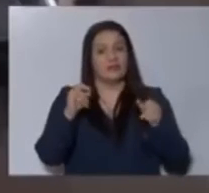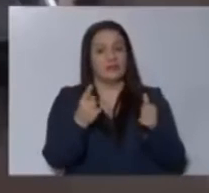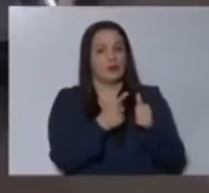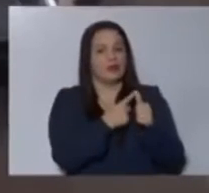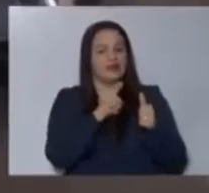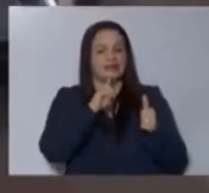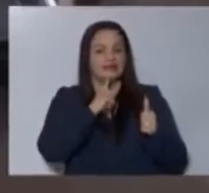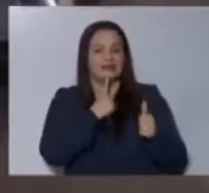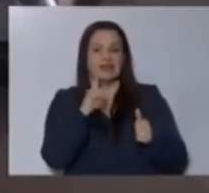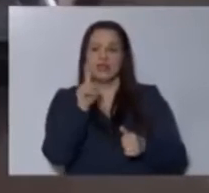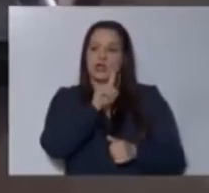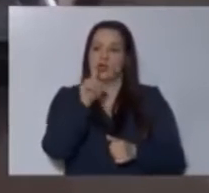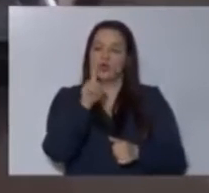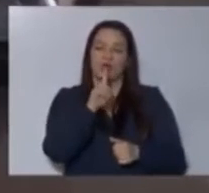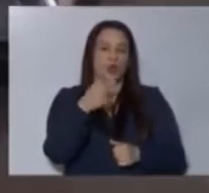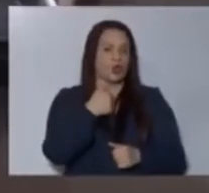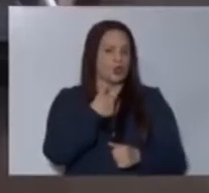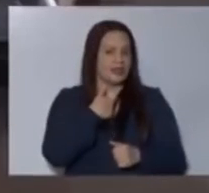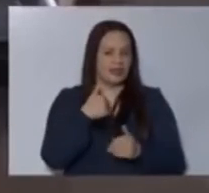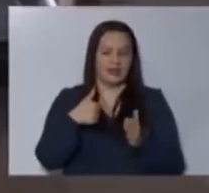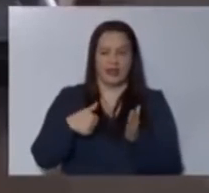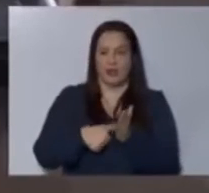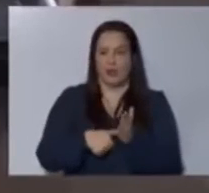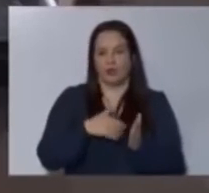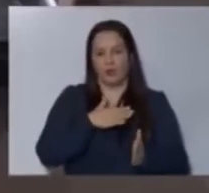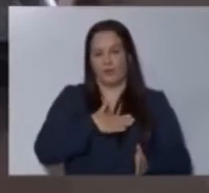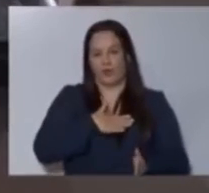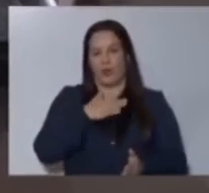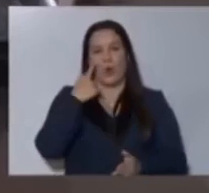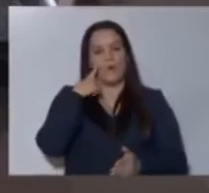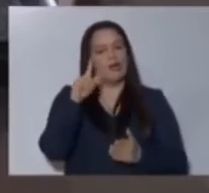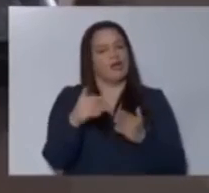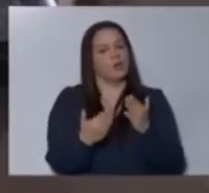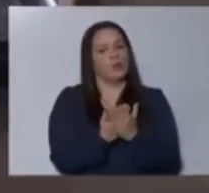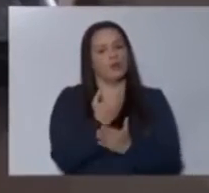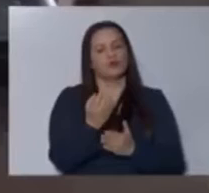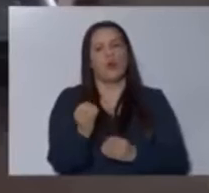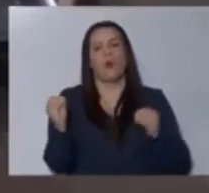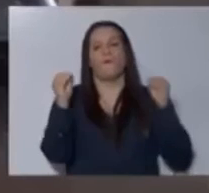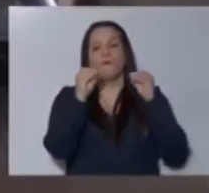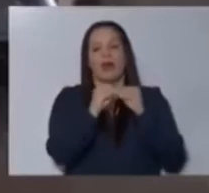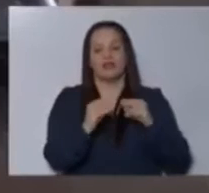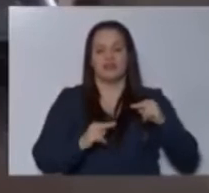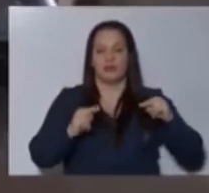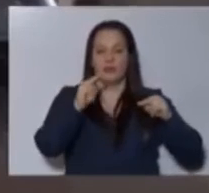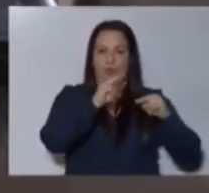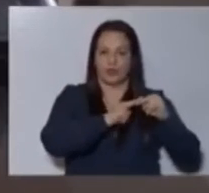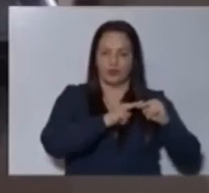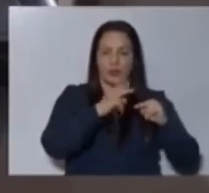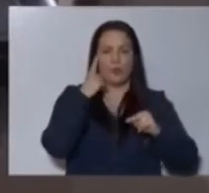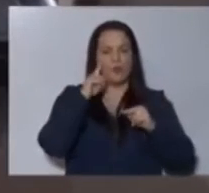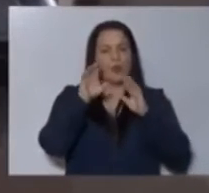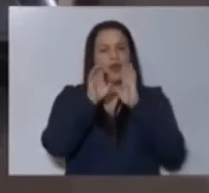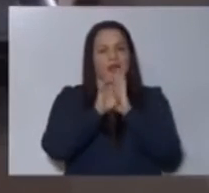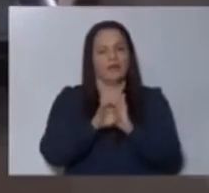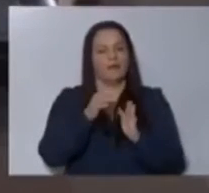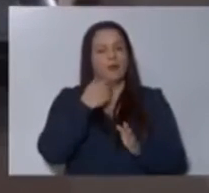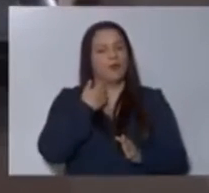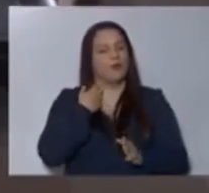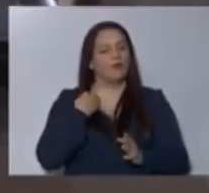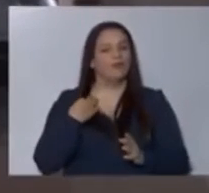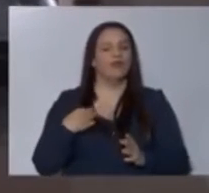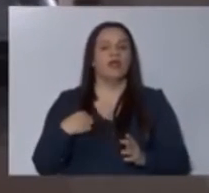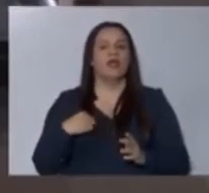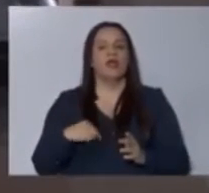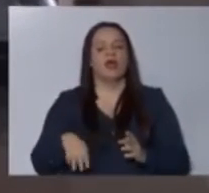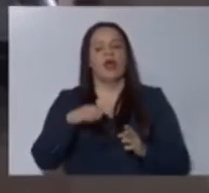no cuenten con mi voto para nuevos o más impuestos. Por ejemplo, habla de concretar